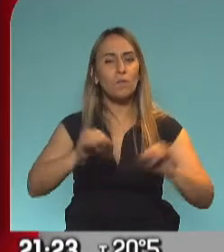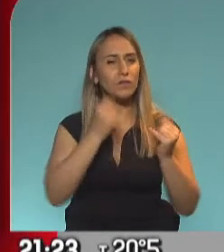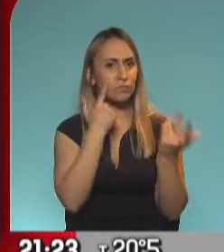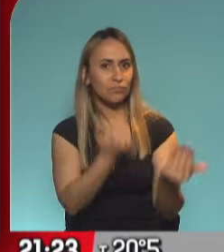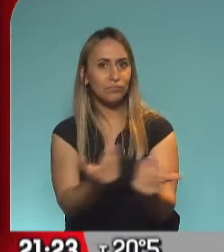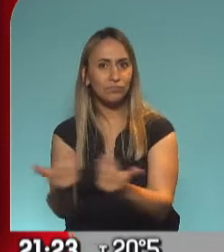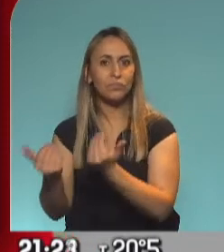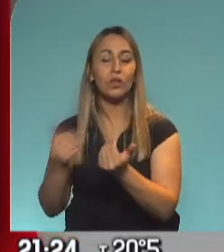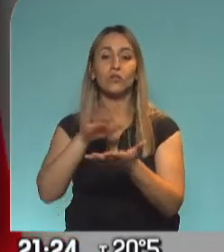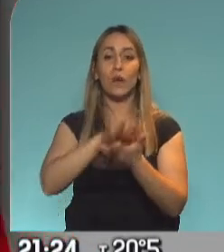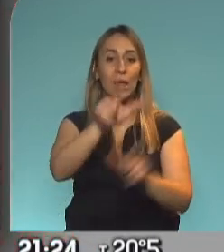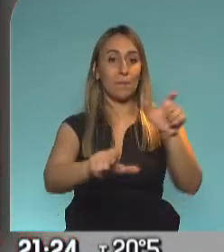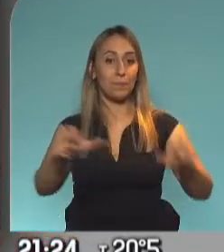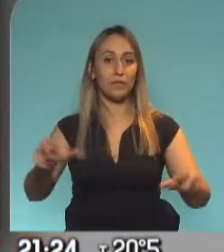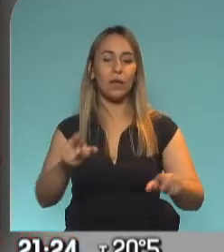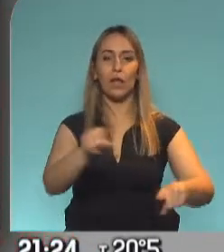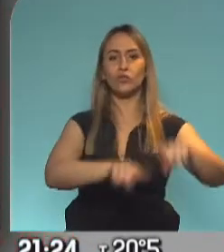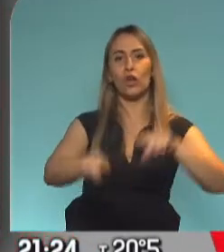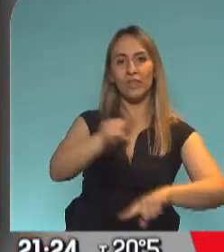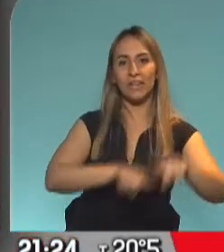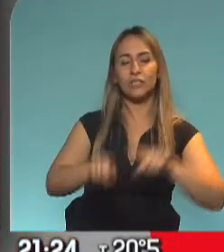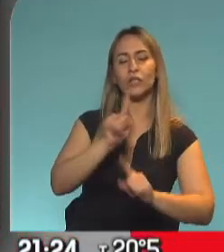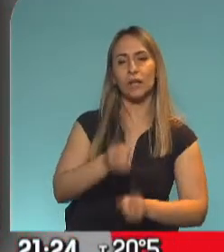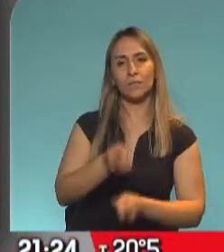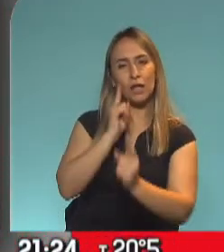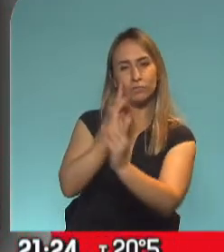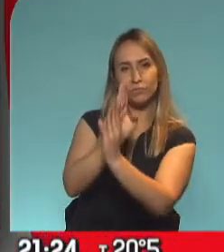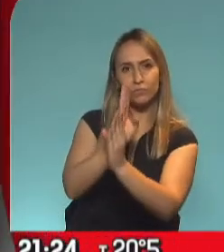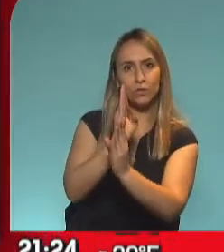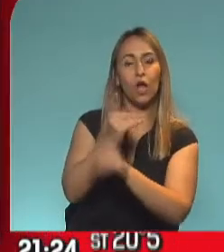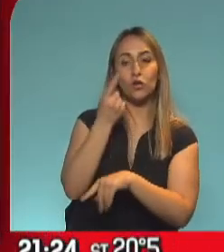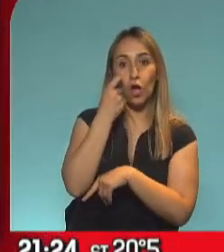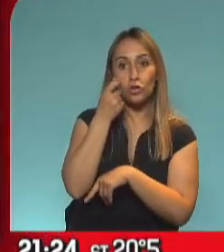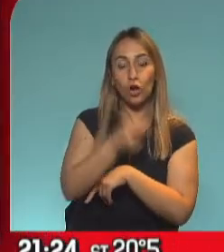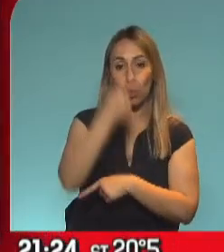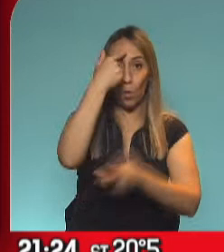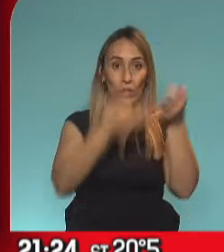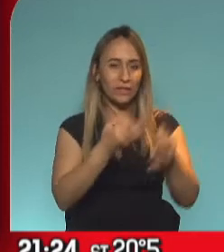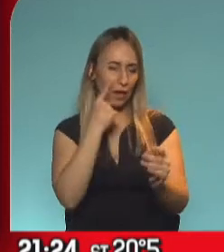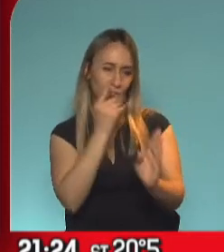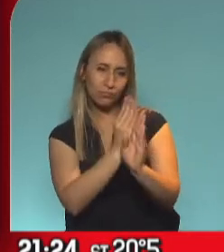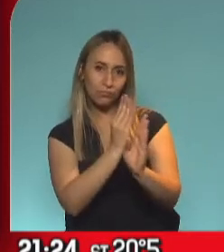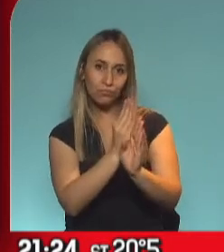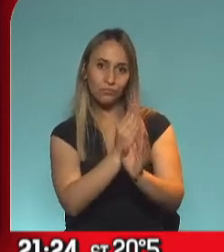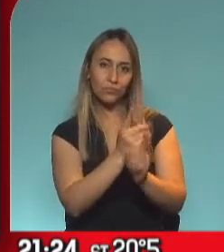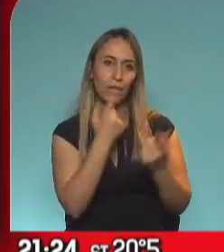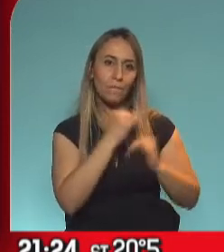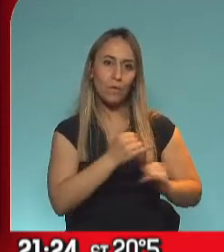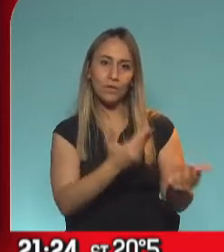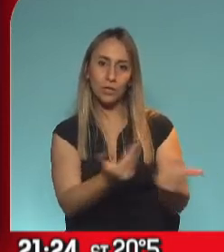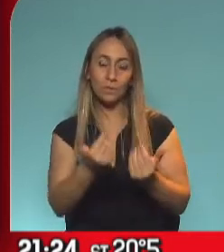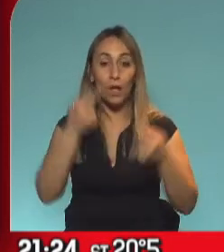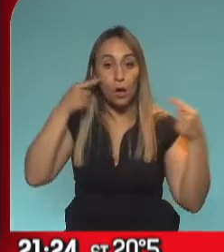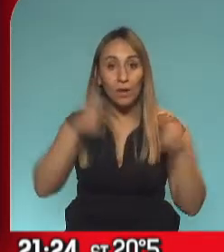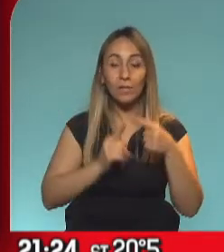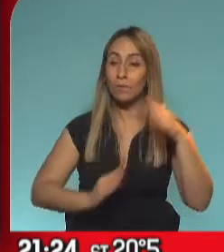sobre integrantes del sistema de coordinación y seguimiento del control judicial, que tiene como objetivo fundamental